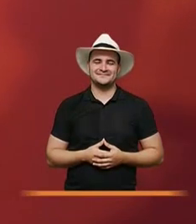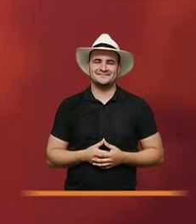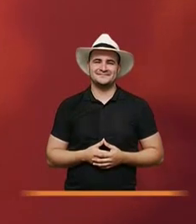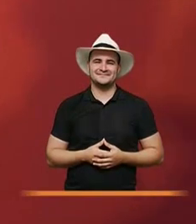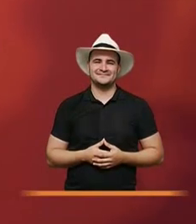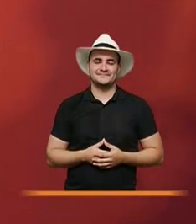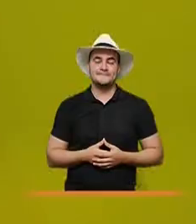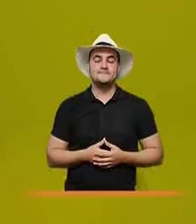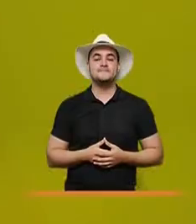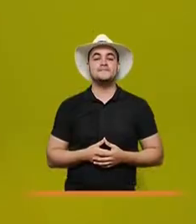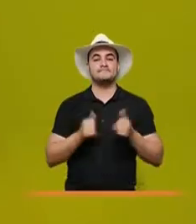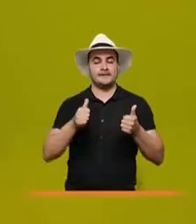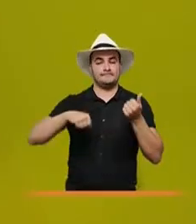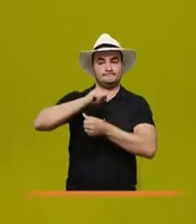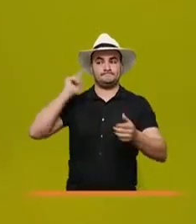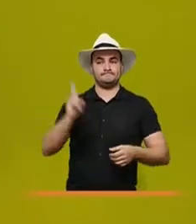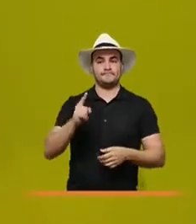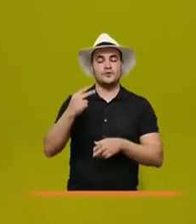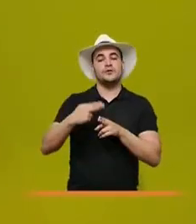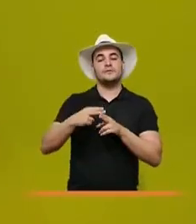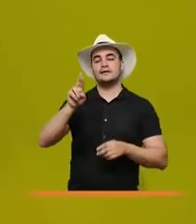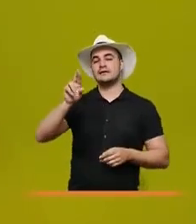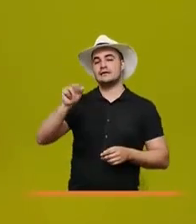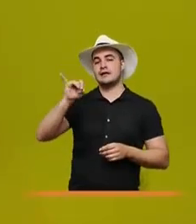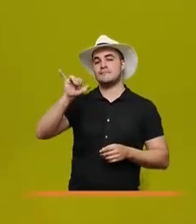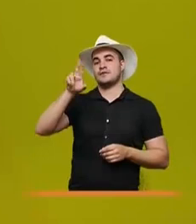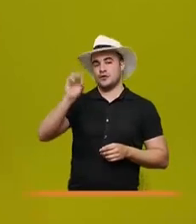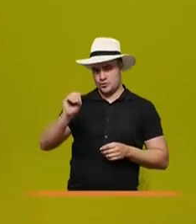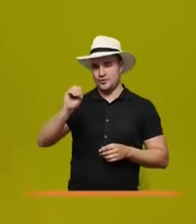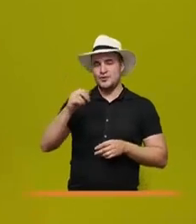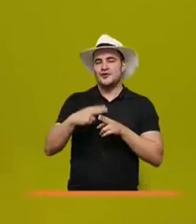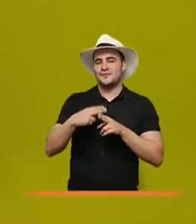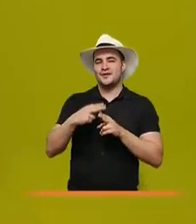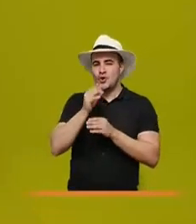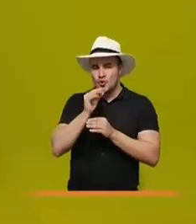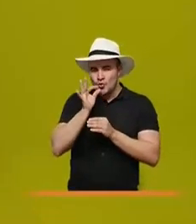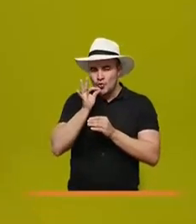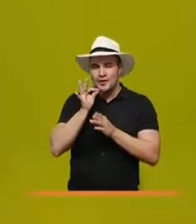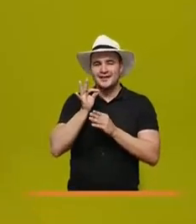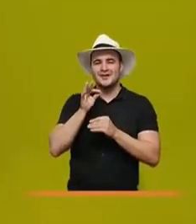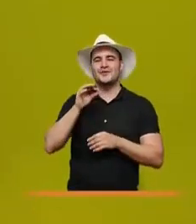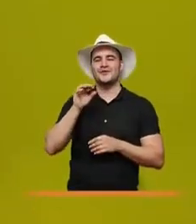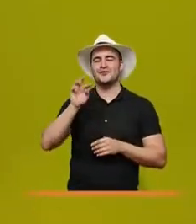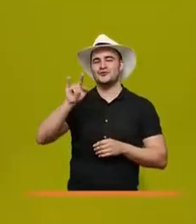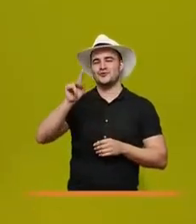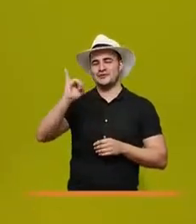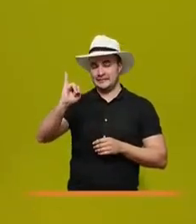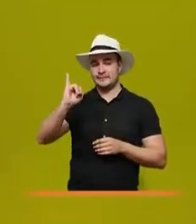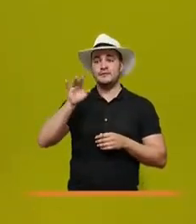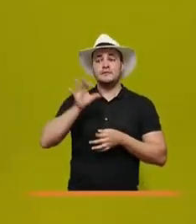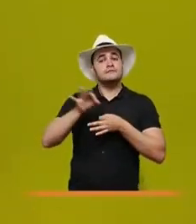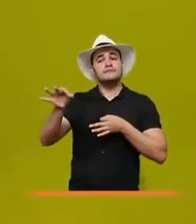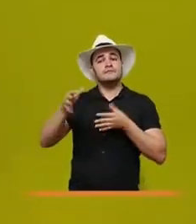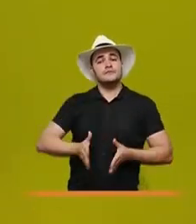otro de los clasificados de ramiro de jesús gómez uno haga el tutti tutti frutti nació en el municipio del santuario